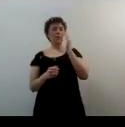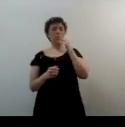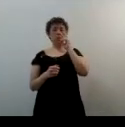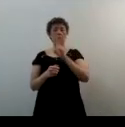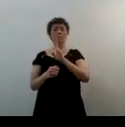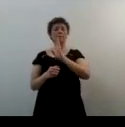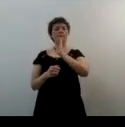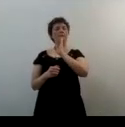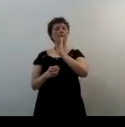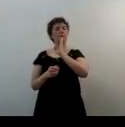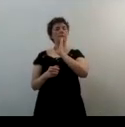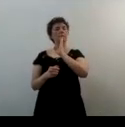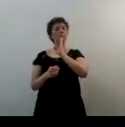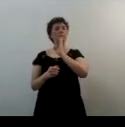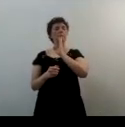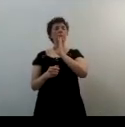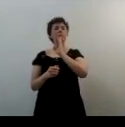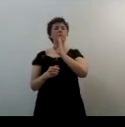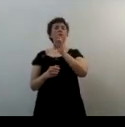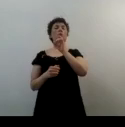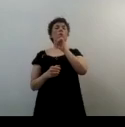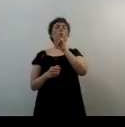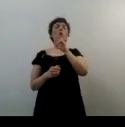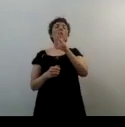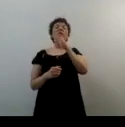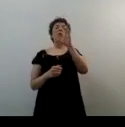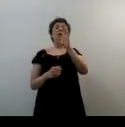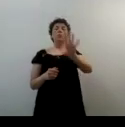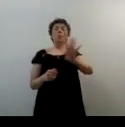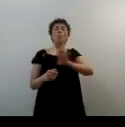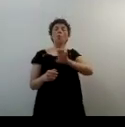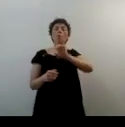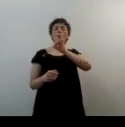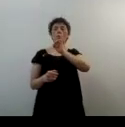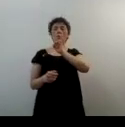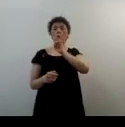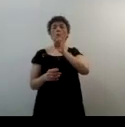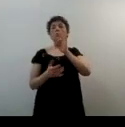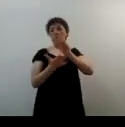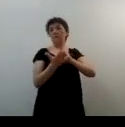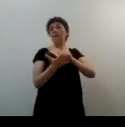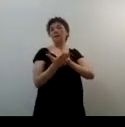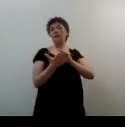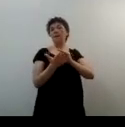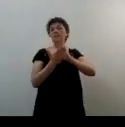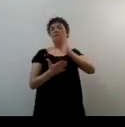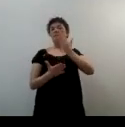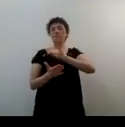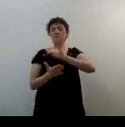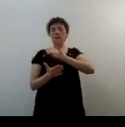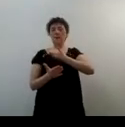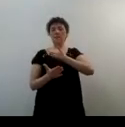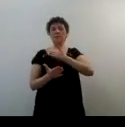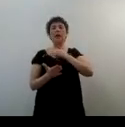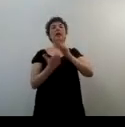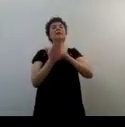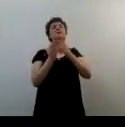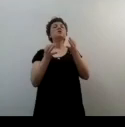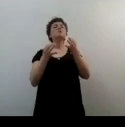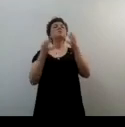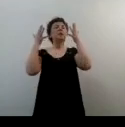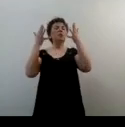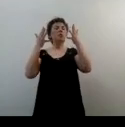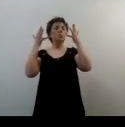poquito antes, en cómo pasa ese carbohidrato al cuerpo, como sobre todo la grasa, y grasa es muy recomendable siempre y cuando sea aceite de